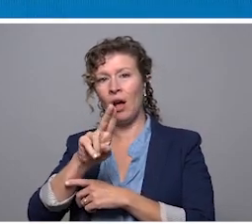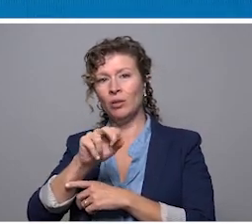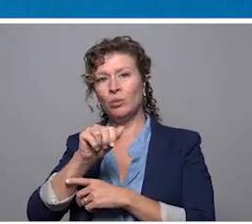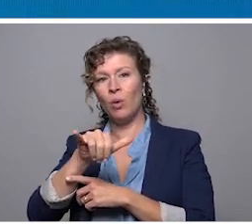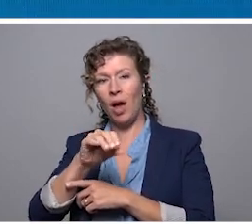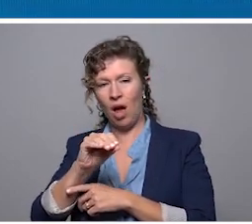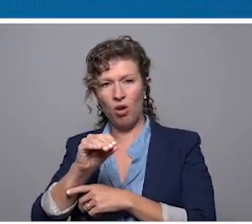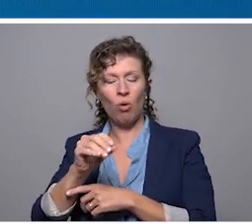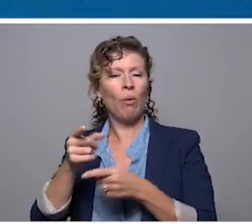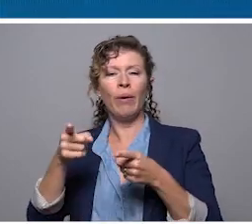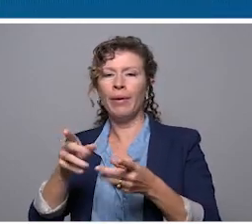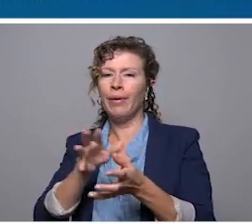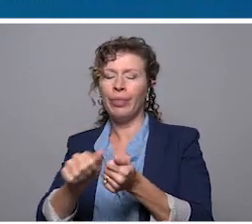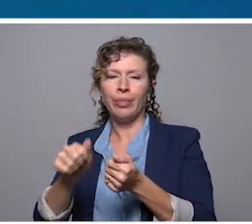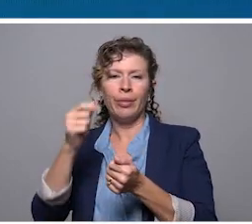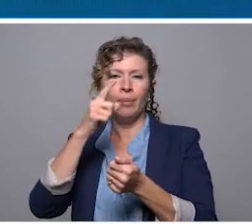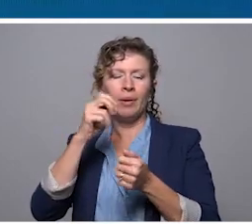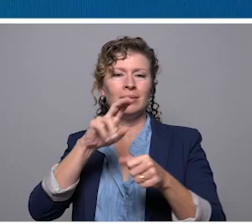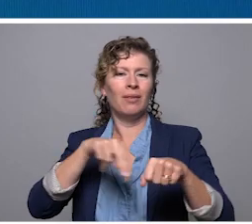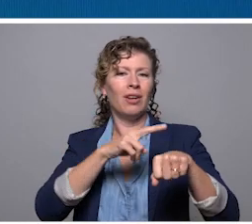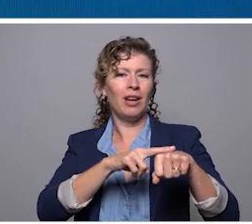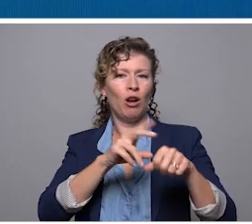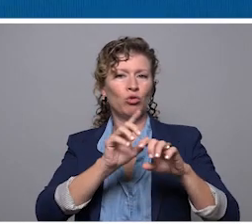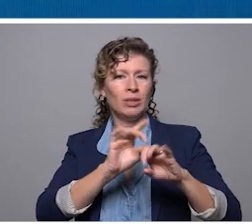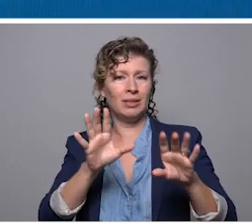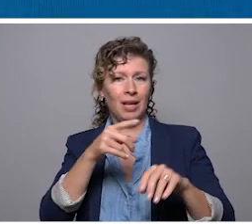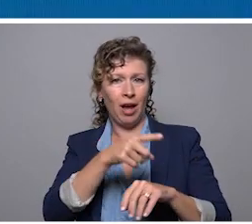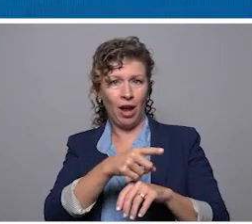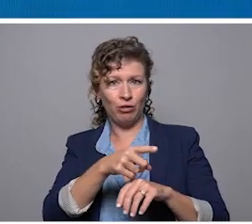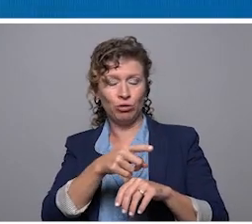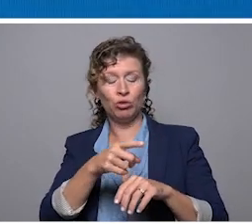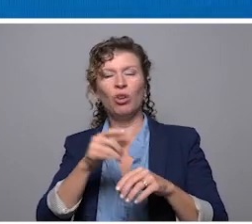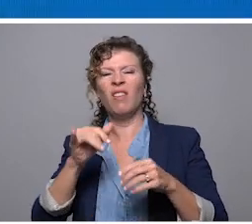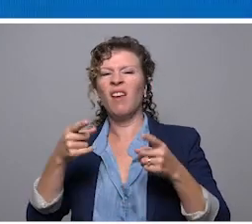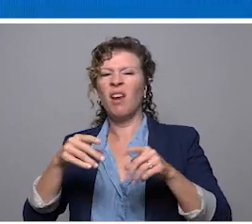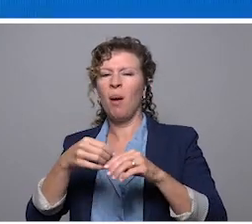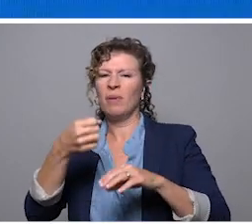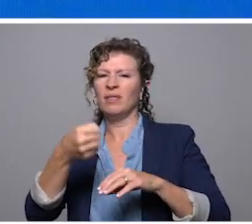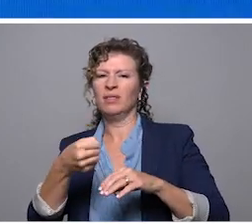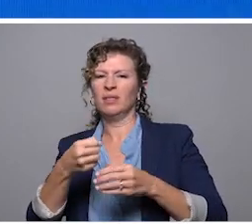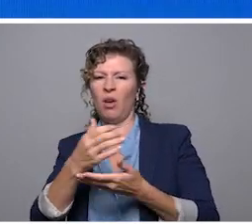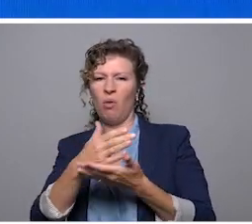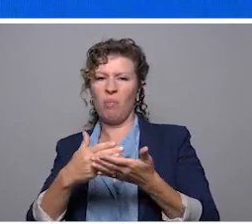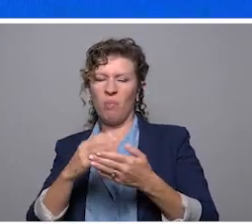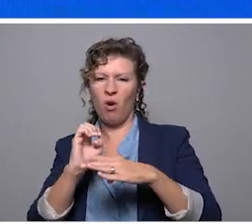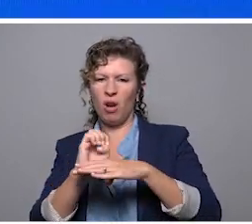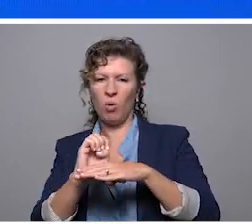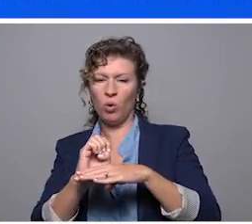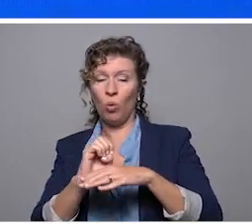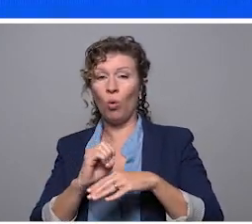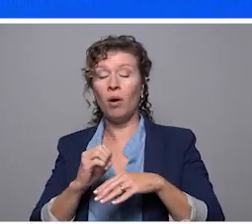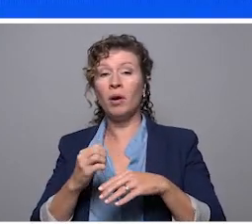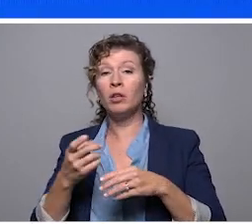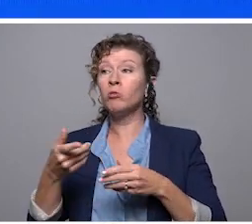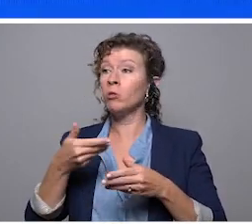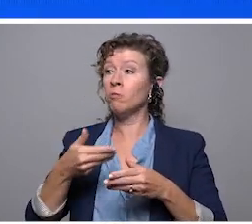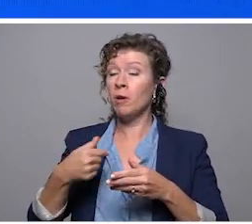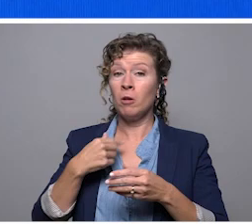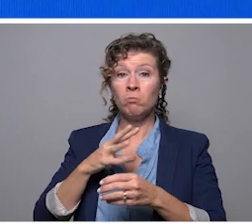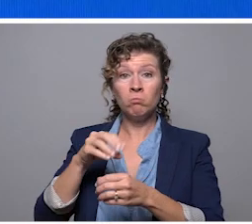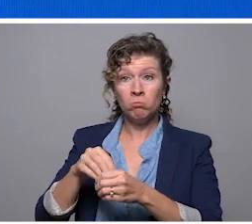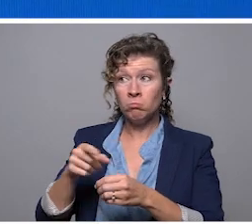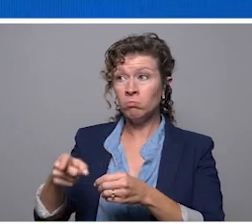conmovió a una gran parte del Sur del país ese desastre natural permitió que las personas se den cuenta de que